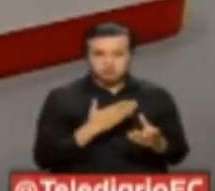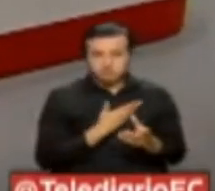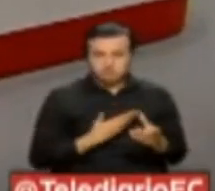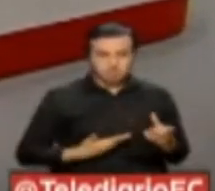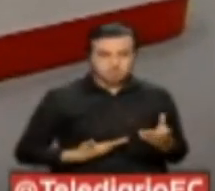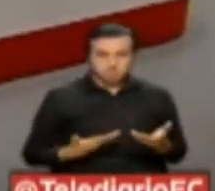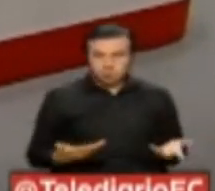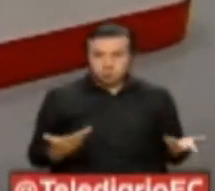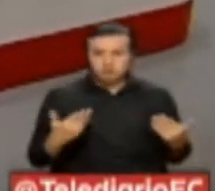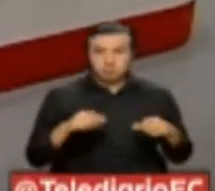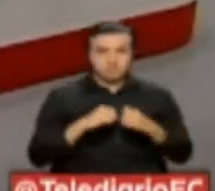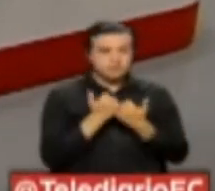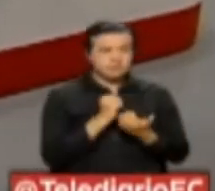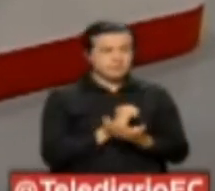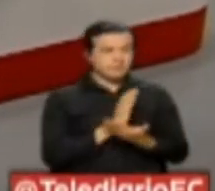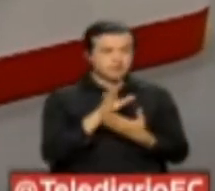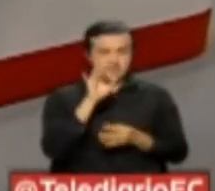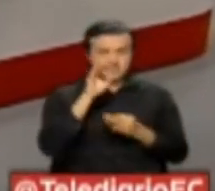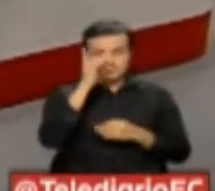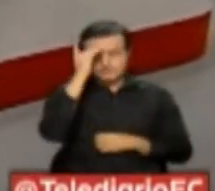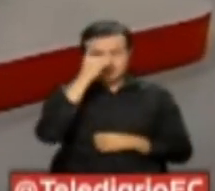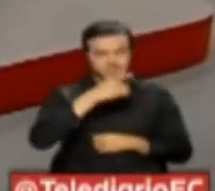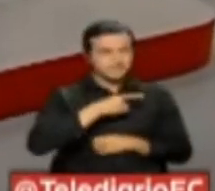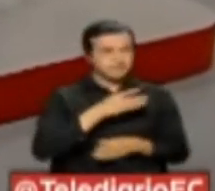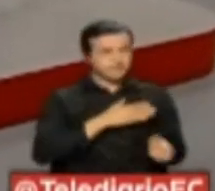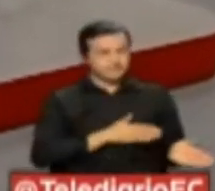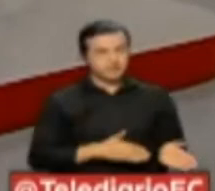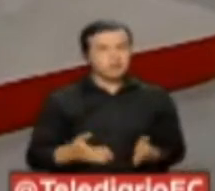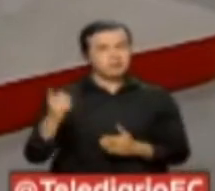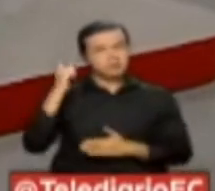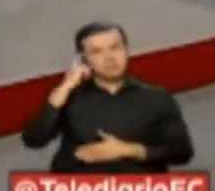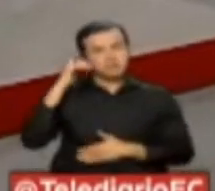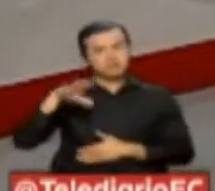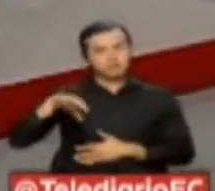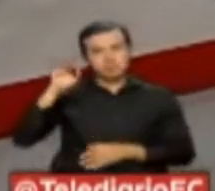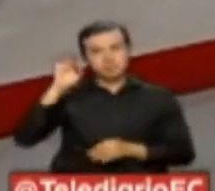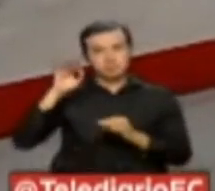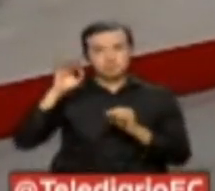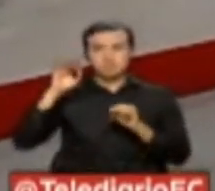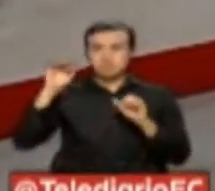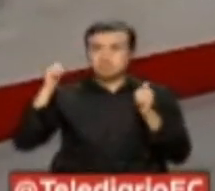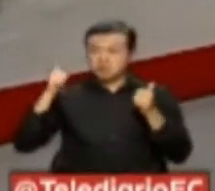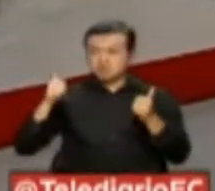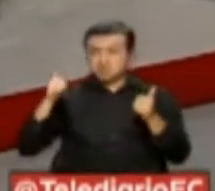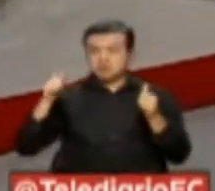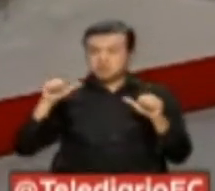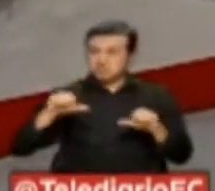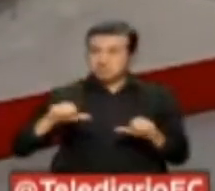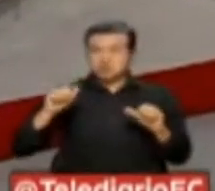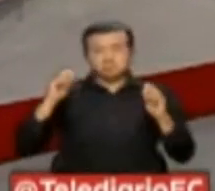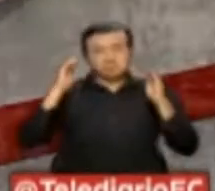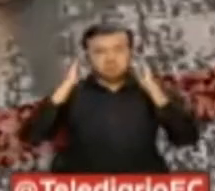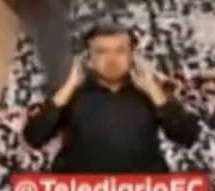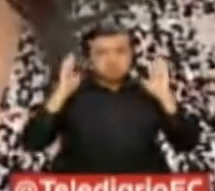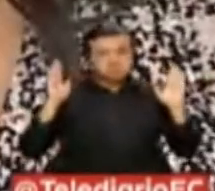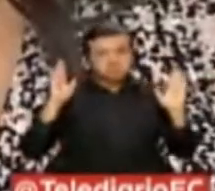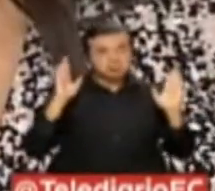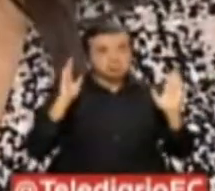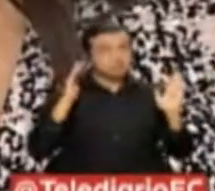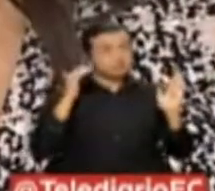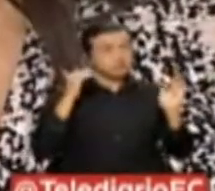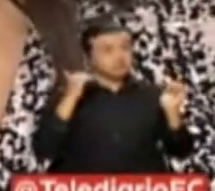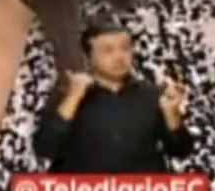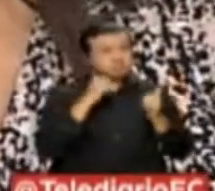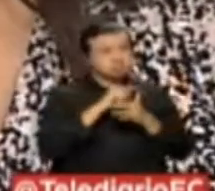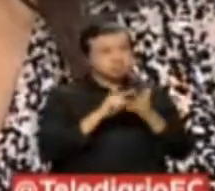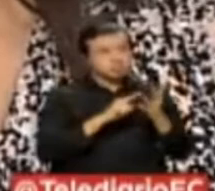la asamblea en base a esas ternas decidió creo que la elección no salió tan mala no es cierto entonces es decir que si funciona